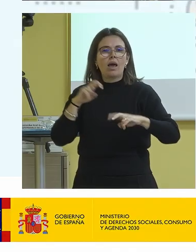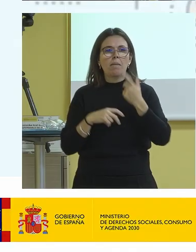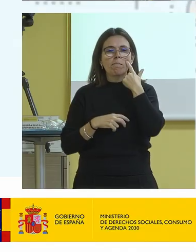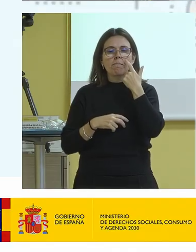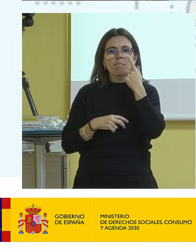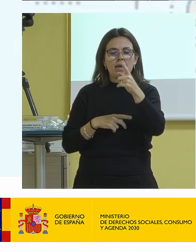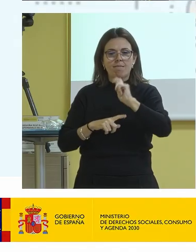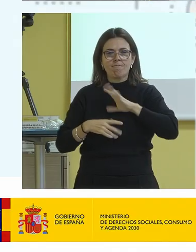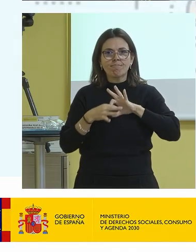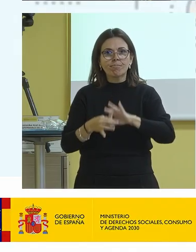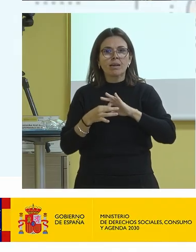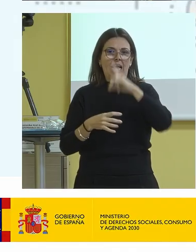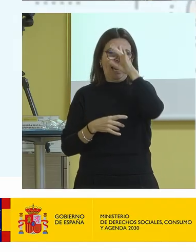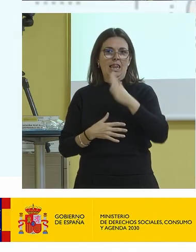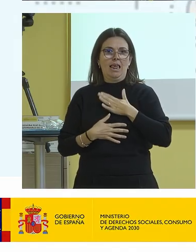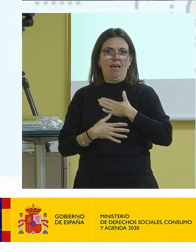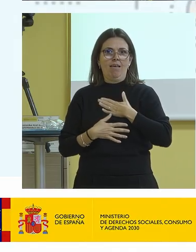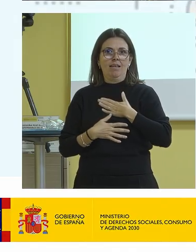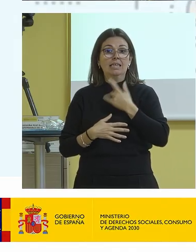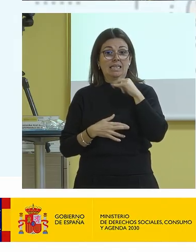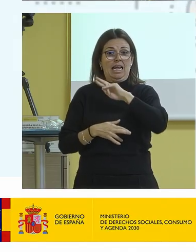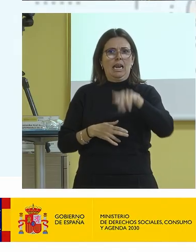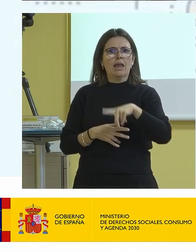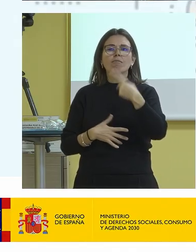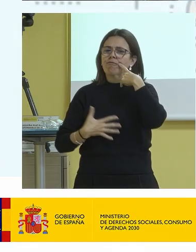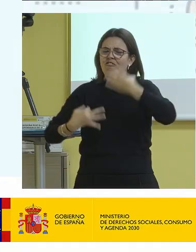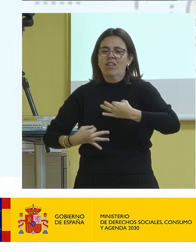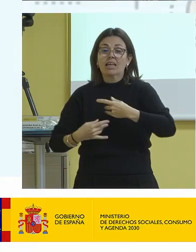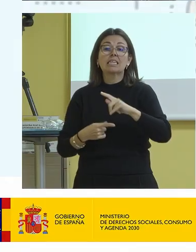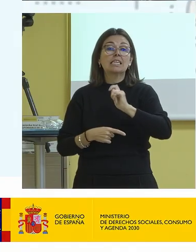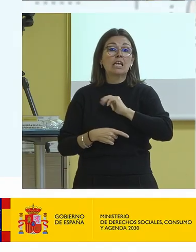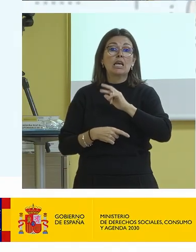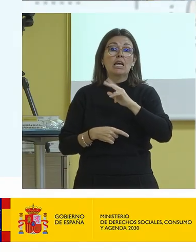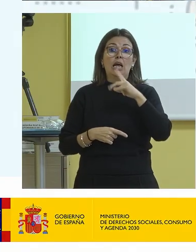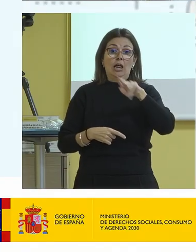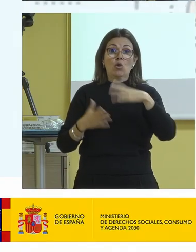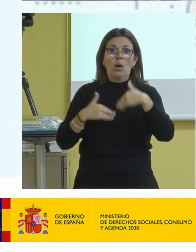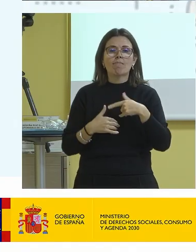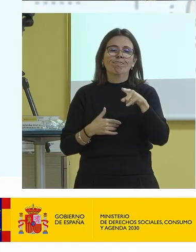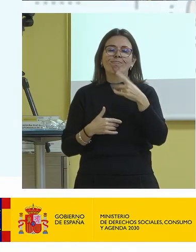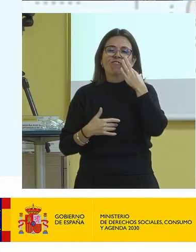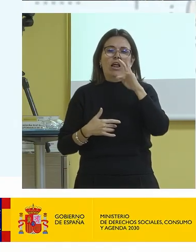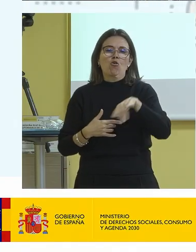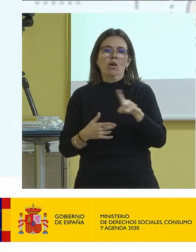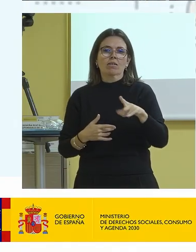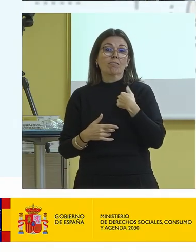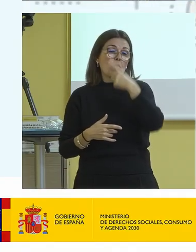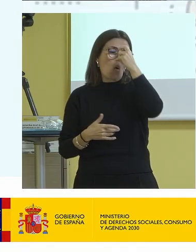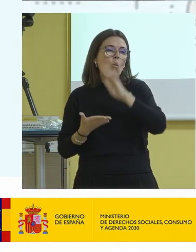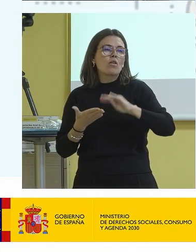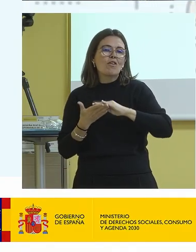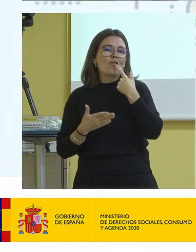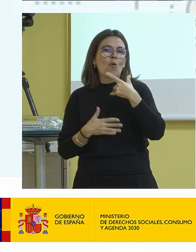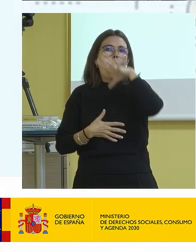que confirma nuestras creencias previas. Si me da la razón, tiene que ser verdad. Y si no me la da, pues no. Esto me recuerda mucho a cuando tú te compras